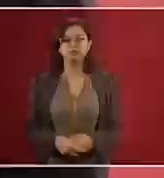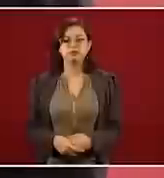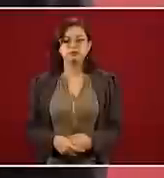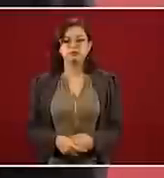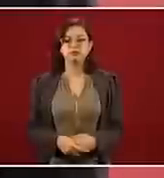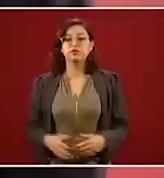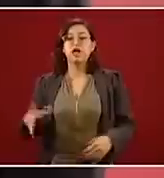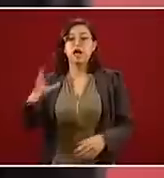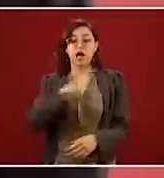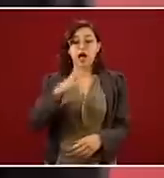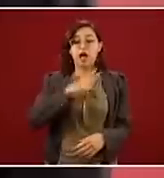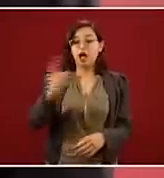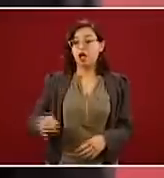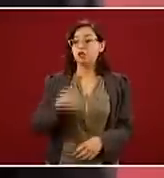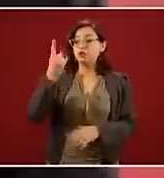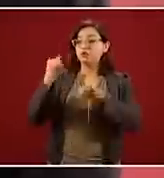antes